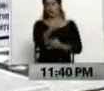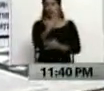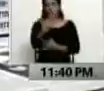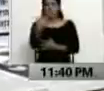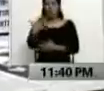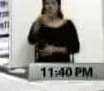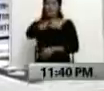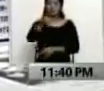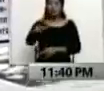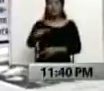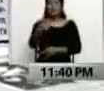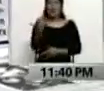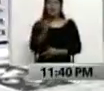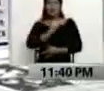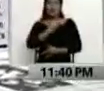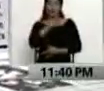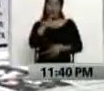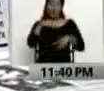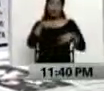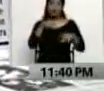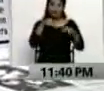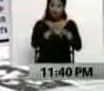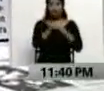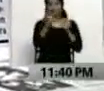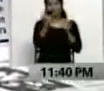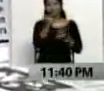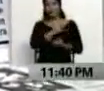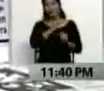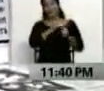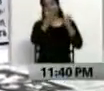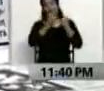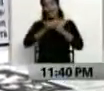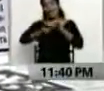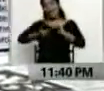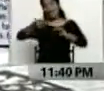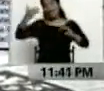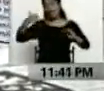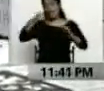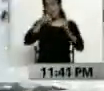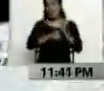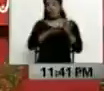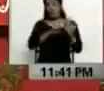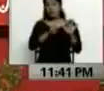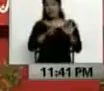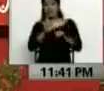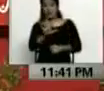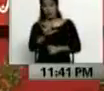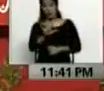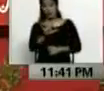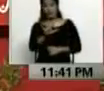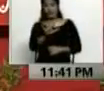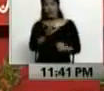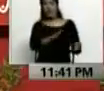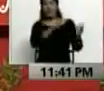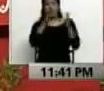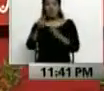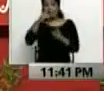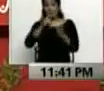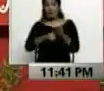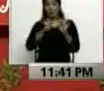55 estudiantes afectados por el problema del cupo Mary Escobar año 75 pero en el